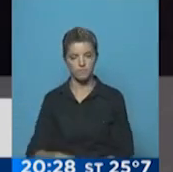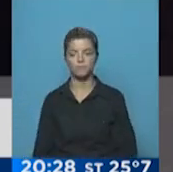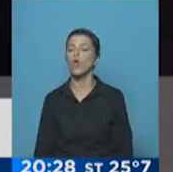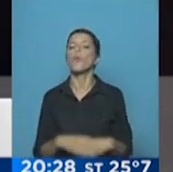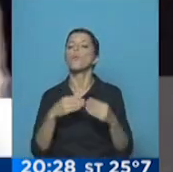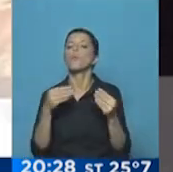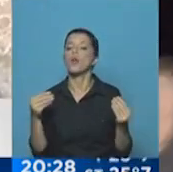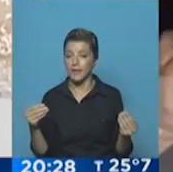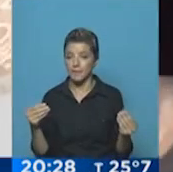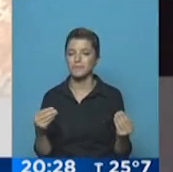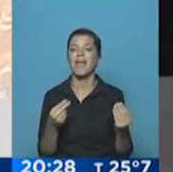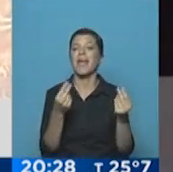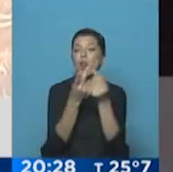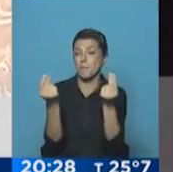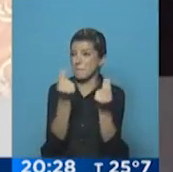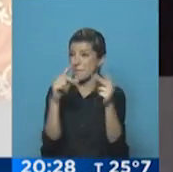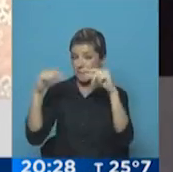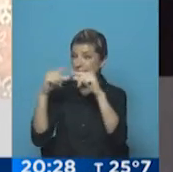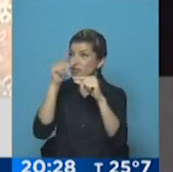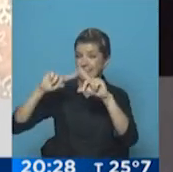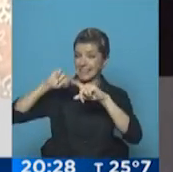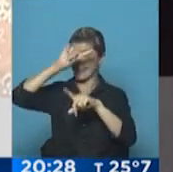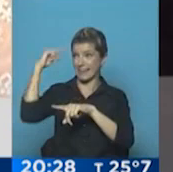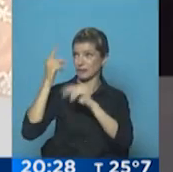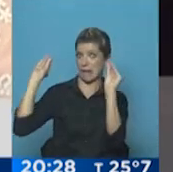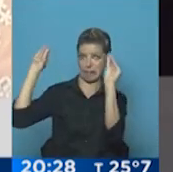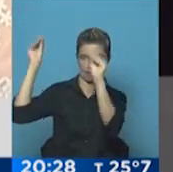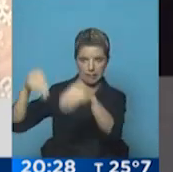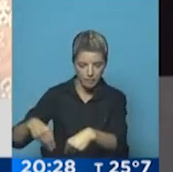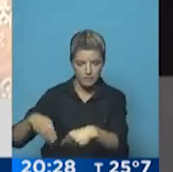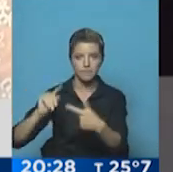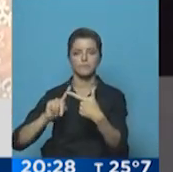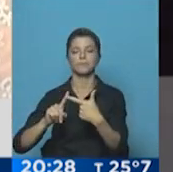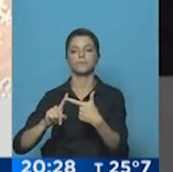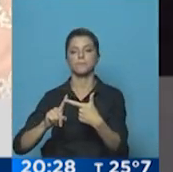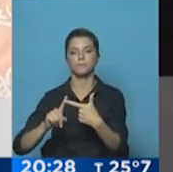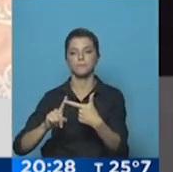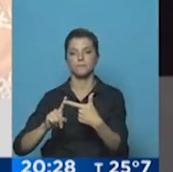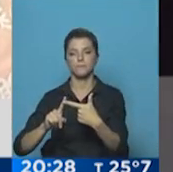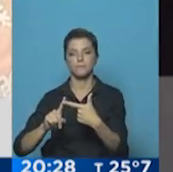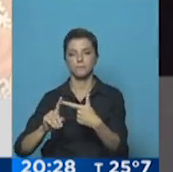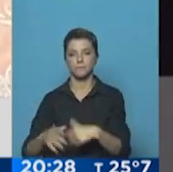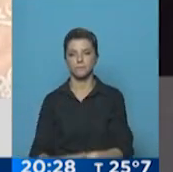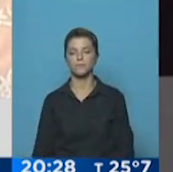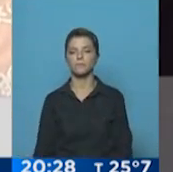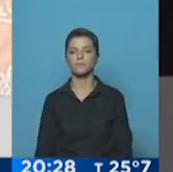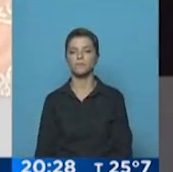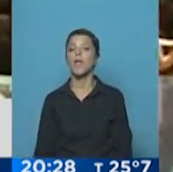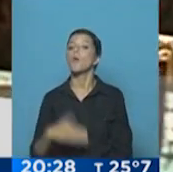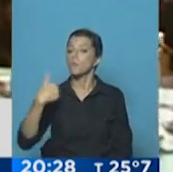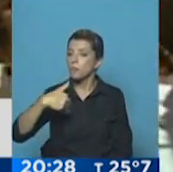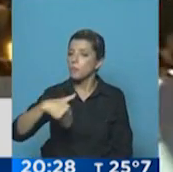porque se cayeron los precios internacionales, porque van a tener